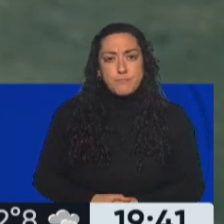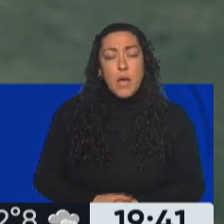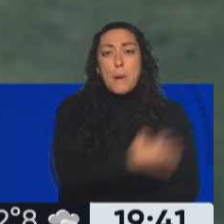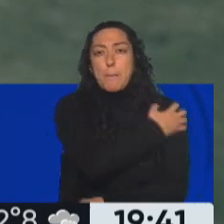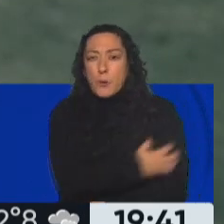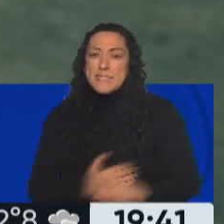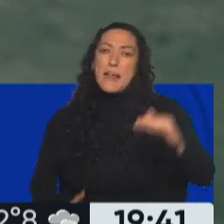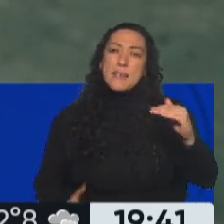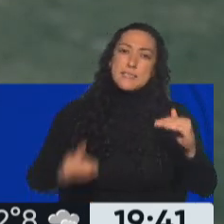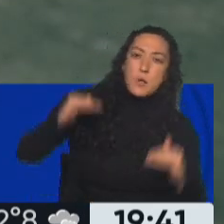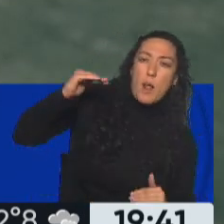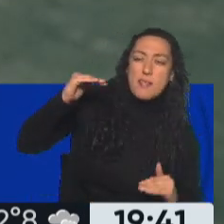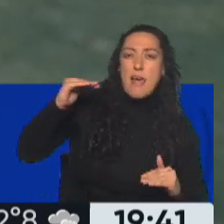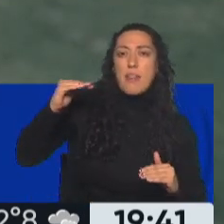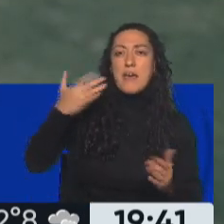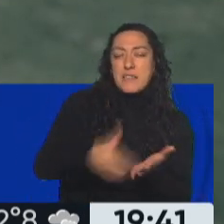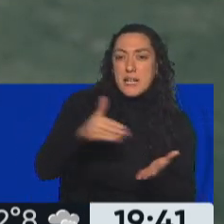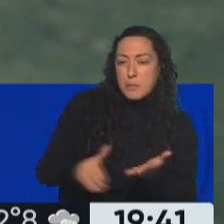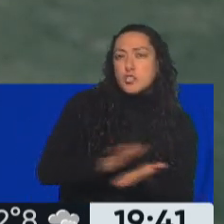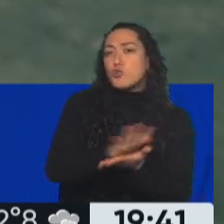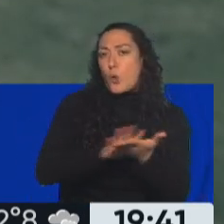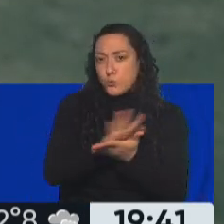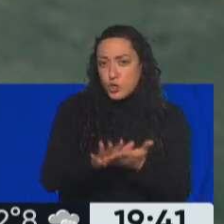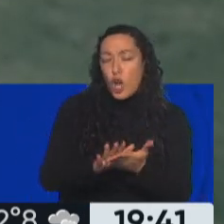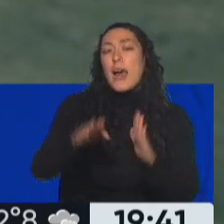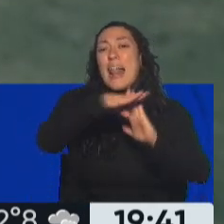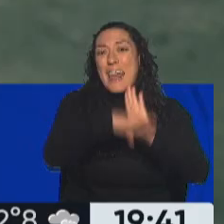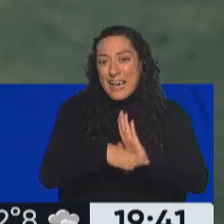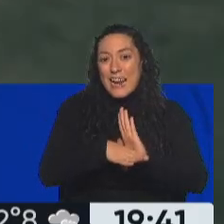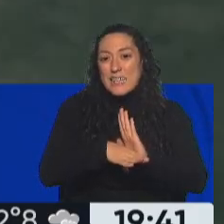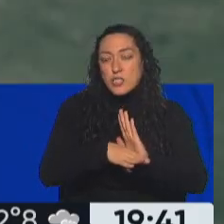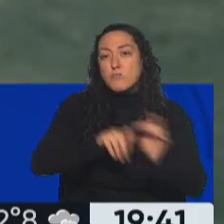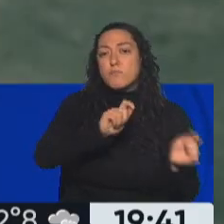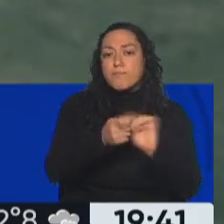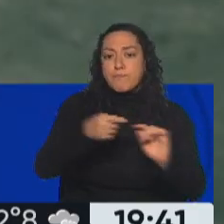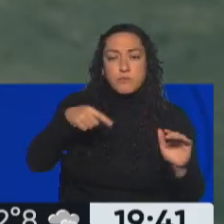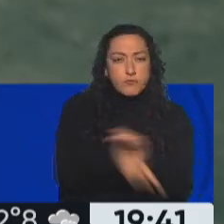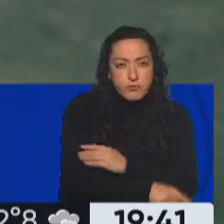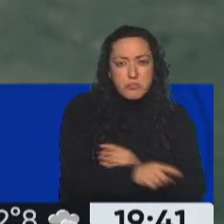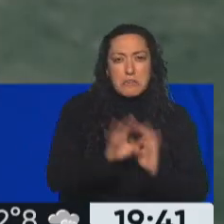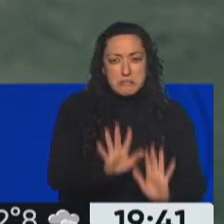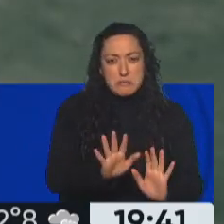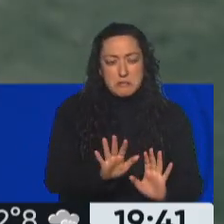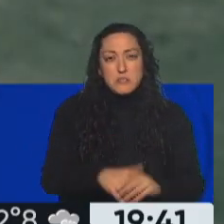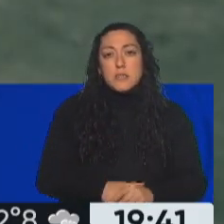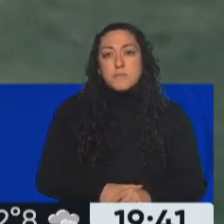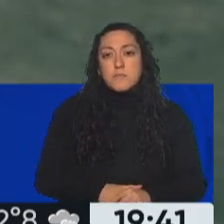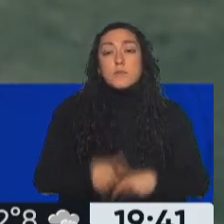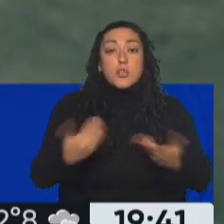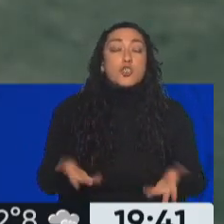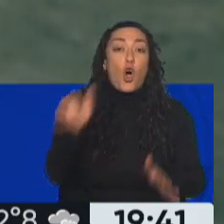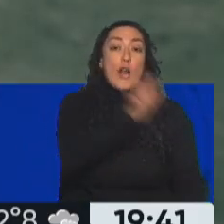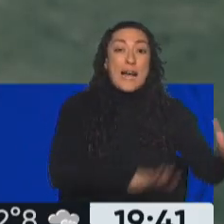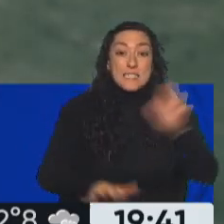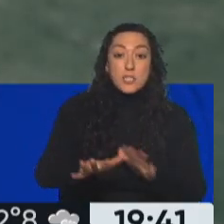la desigualdad y la discriminación con legislación que lo único que hace es profundizarla. Así, hemos visto cómo una organización que nació